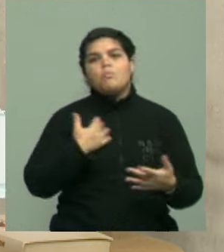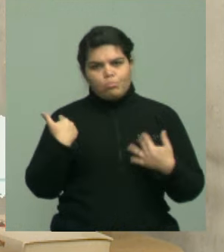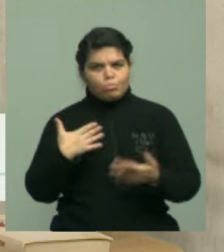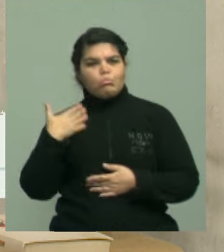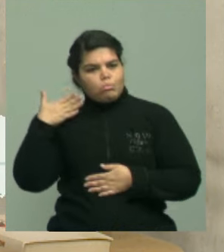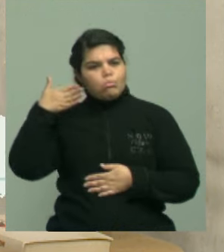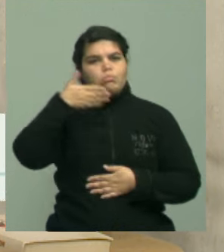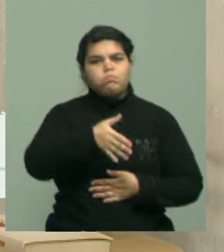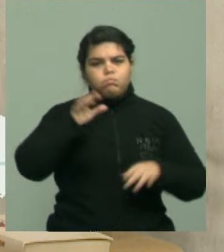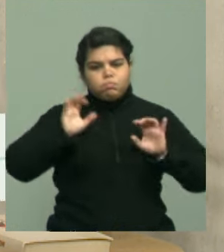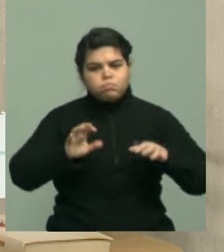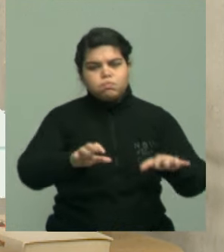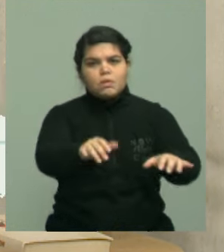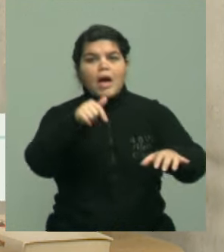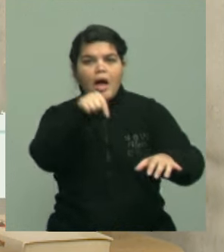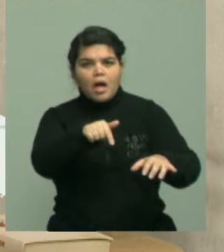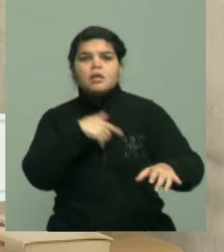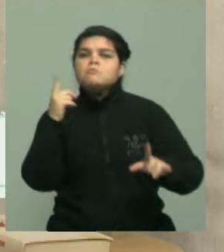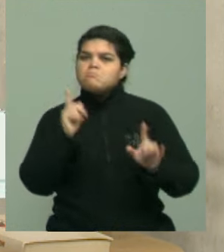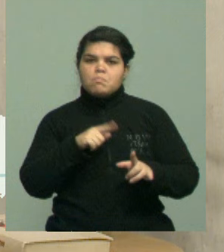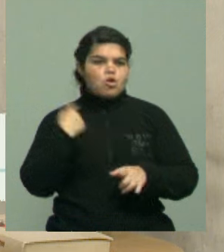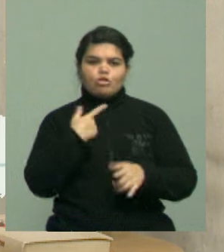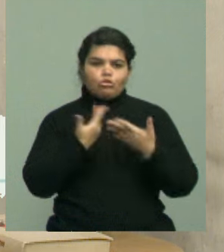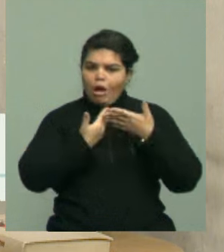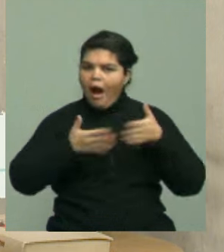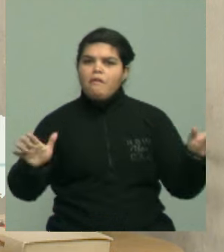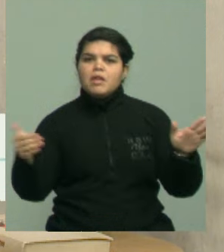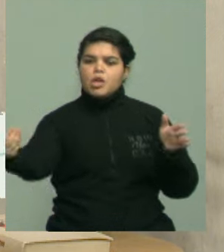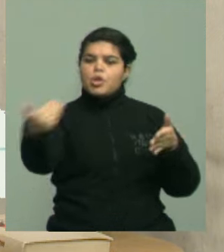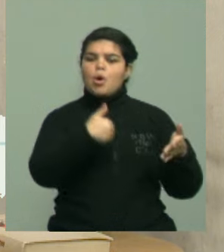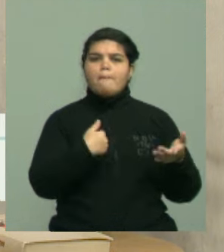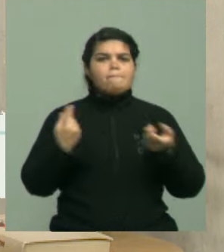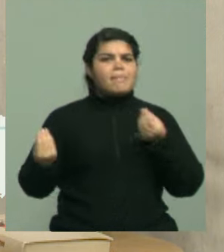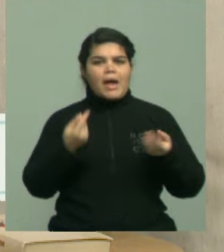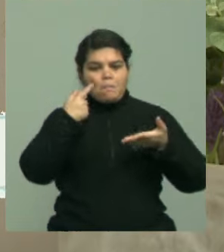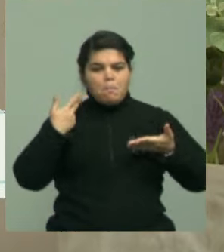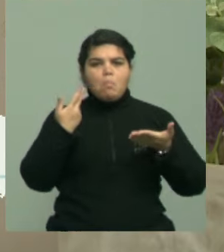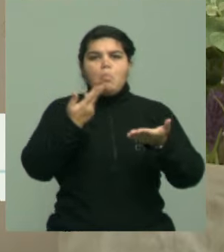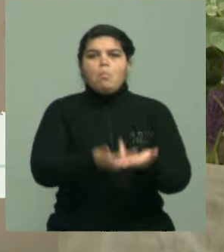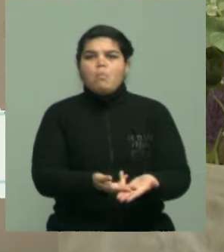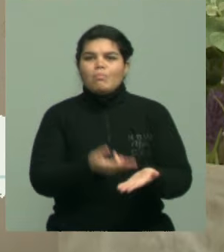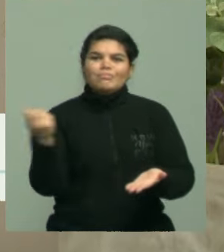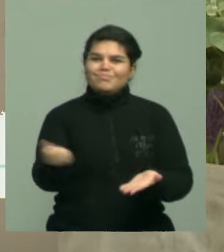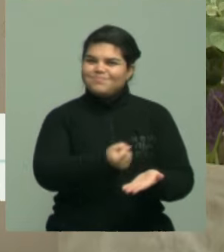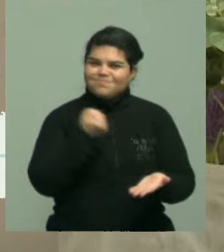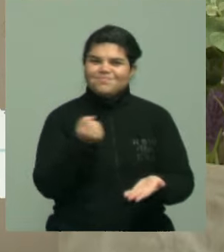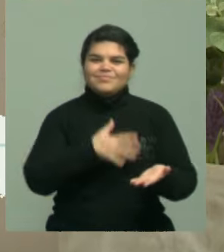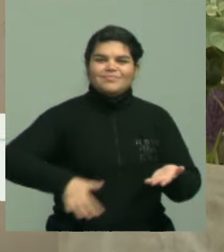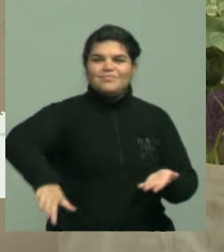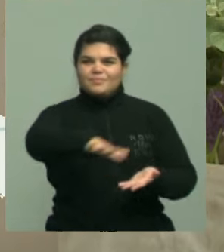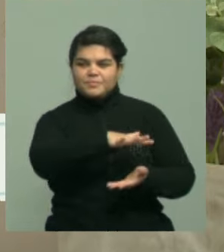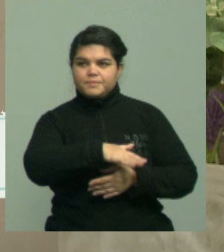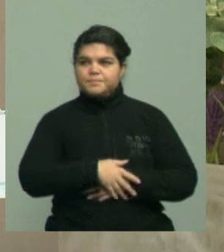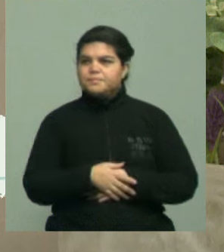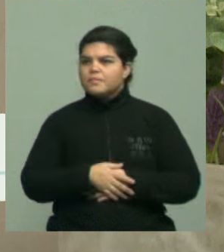acerquen, exacto, a la Expo, que le vamos a abrir las puertas a un mundo novedoso. Talleres y foros de debate. ¿Cuál es la idea de